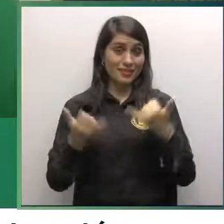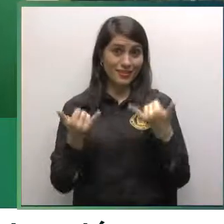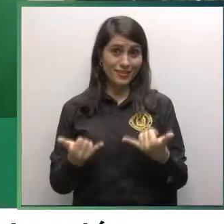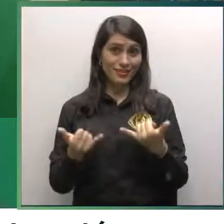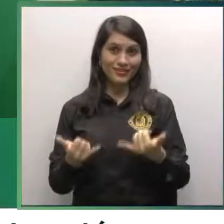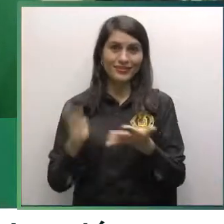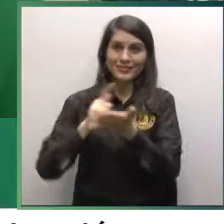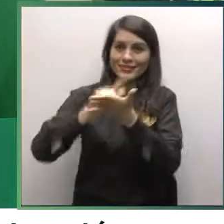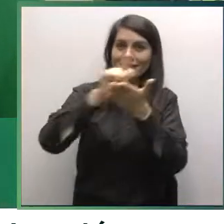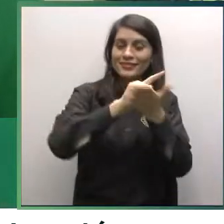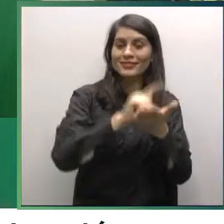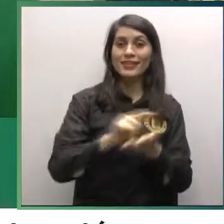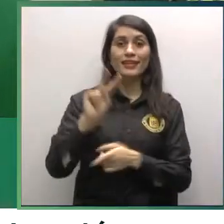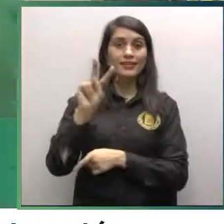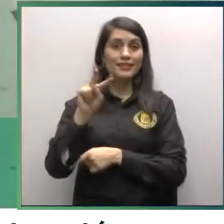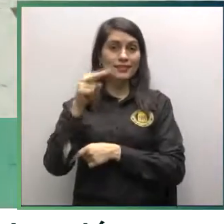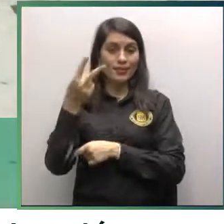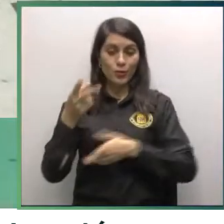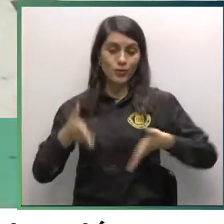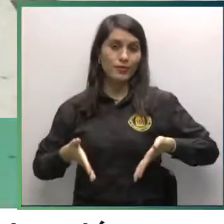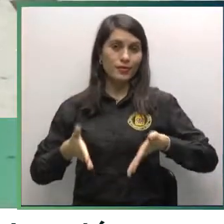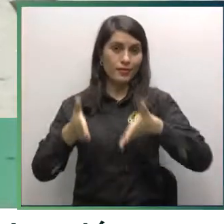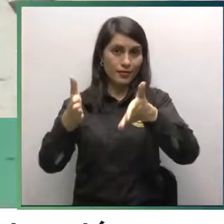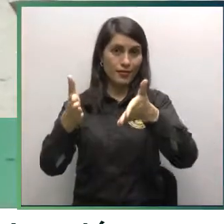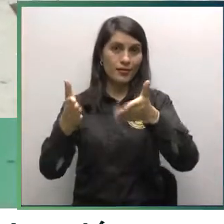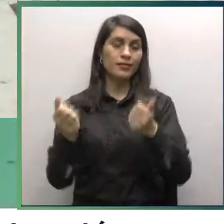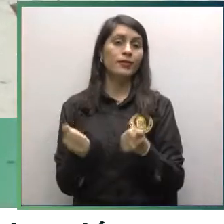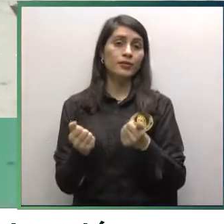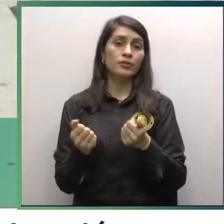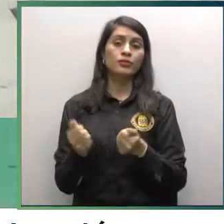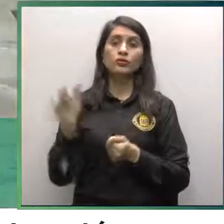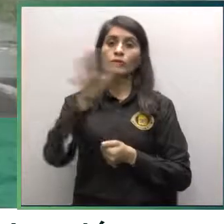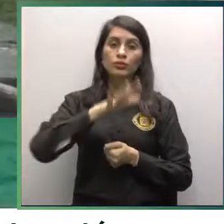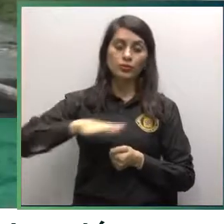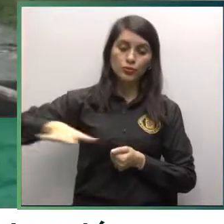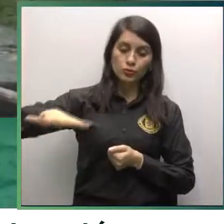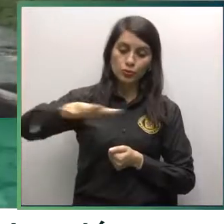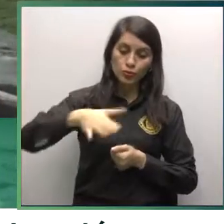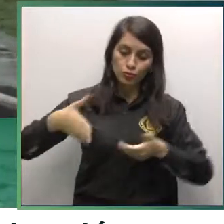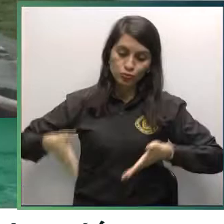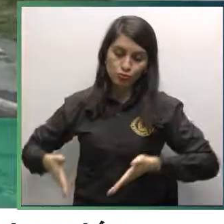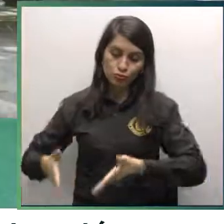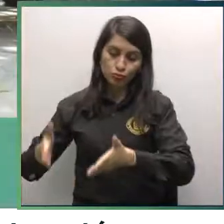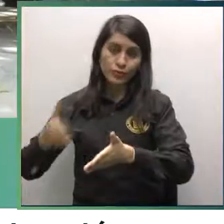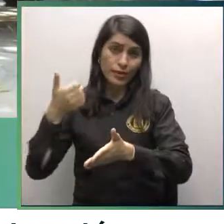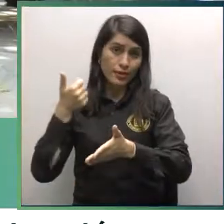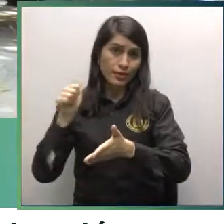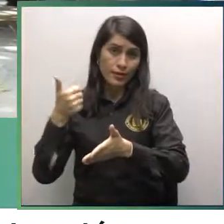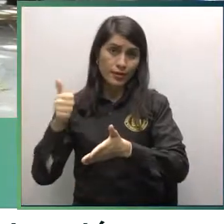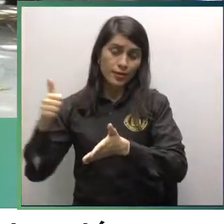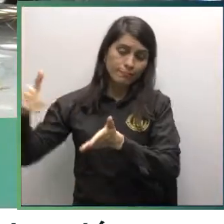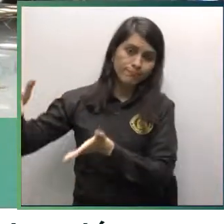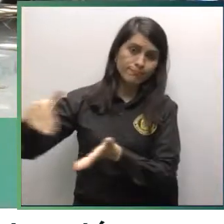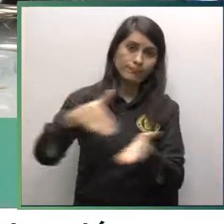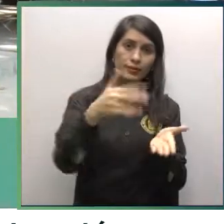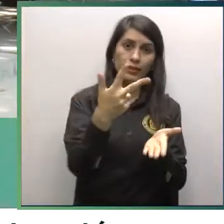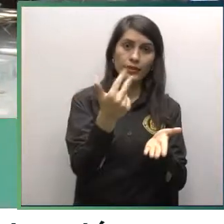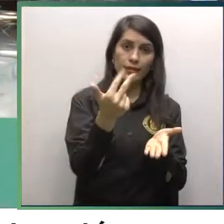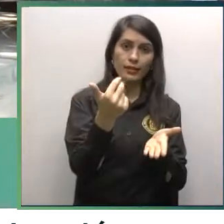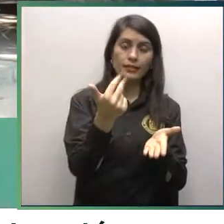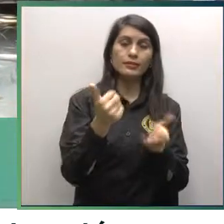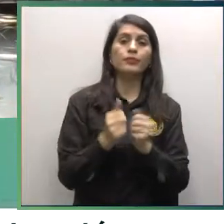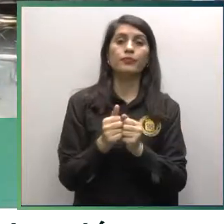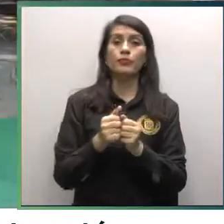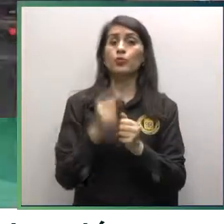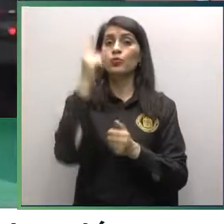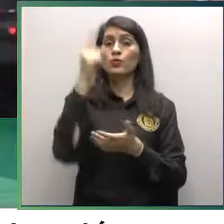Estamos en lo que es la limpieza de la segunda calle. Estamos lo que en la limpieza de lo que son las cunetas pluviales desde la 10 hasta la 13. Ya